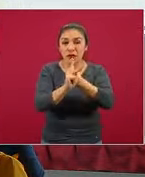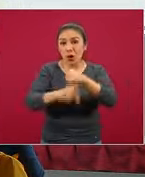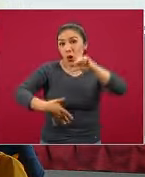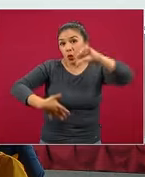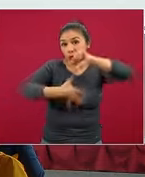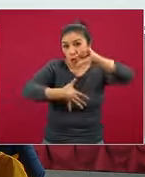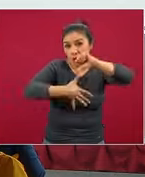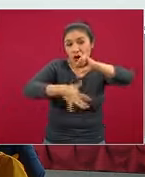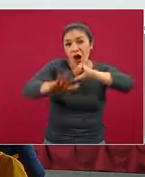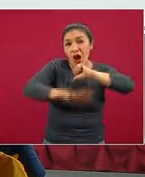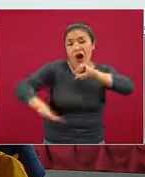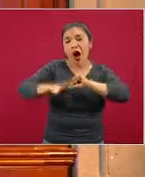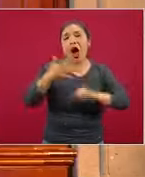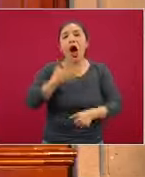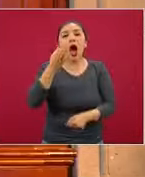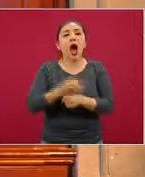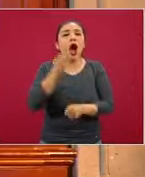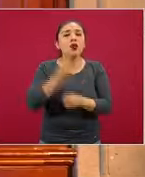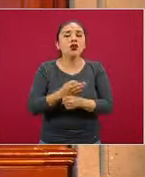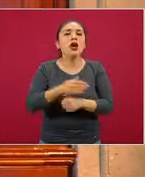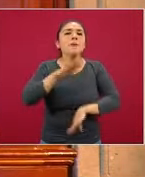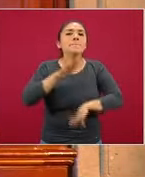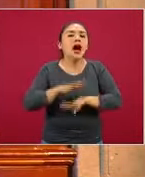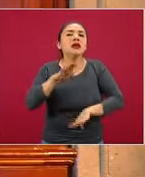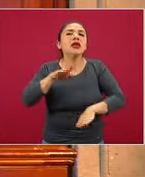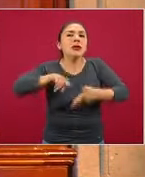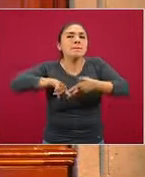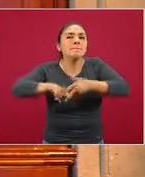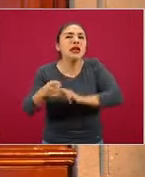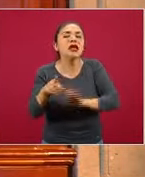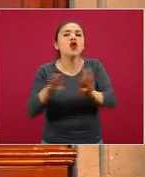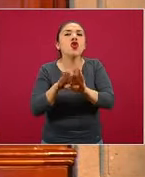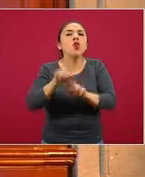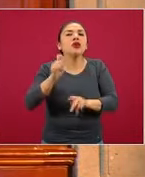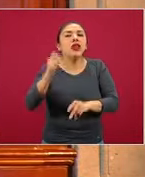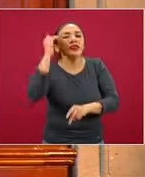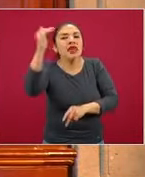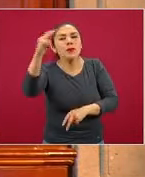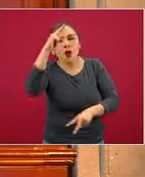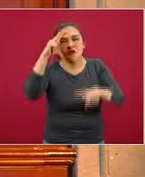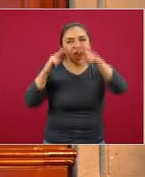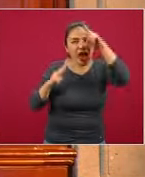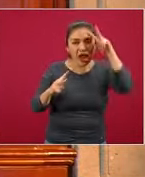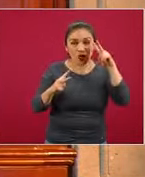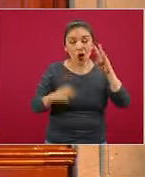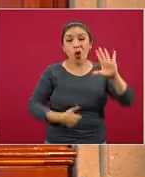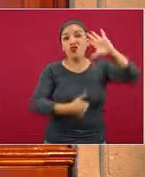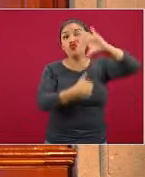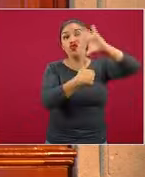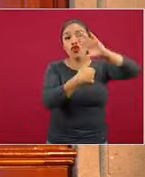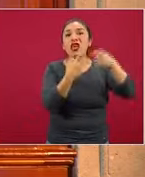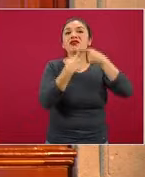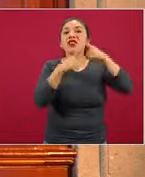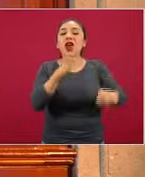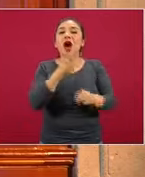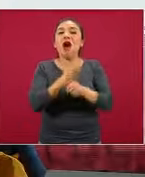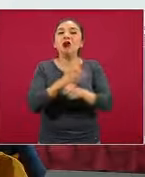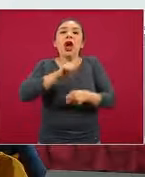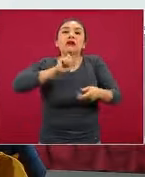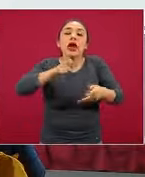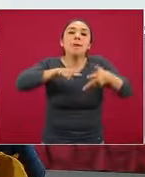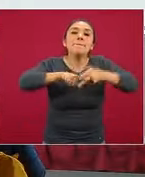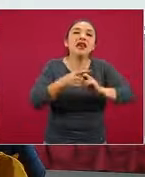Sur se encuentra en estos momentos entrando a su periodo de verano, y América del Norte estamos precisamente entrando al